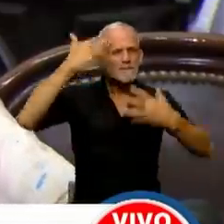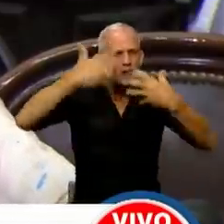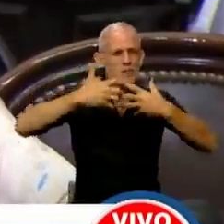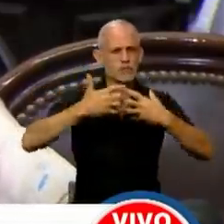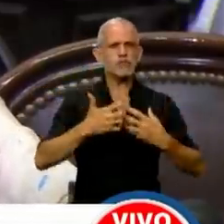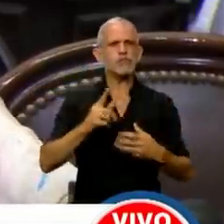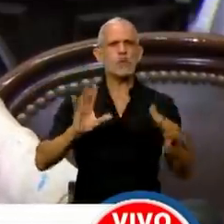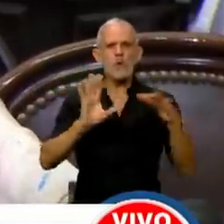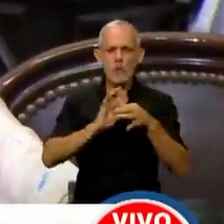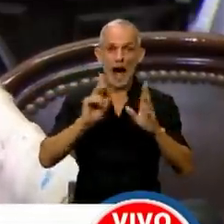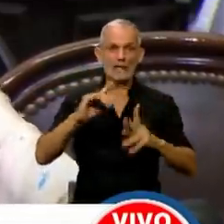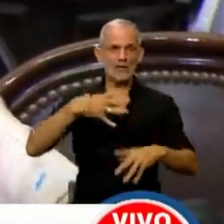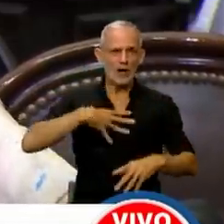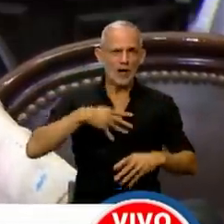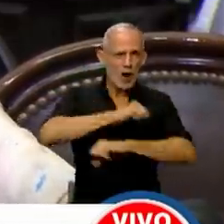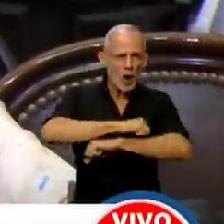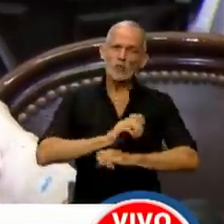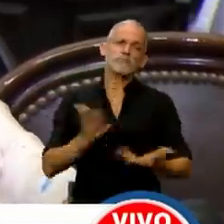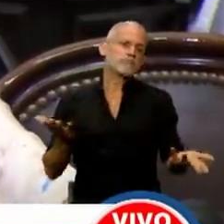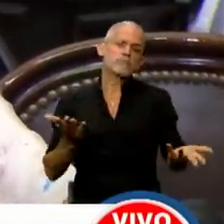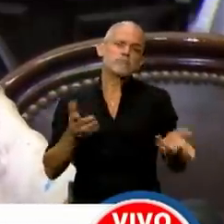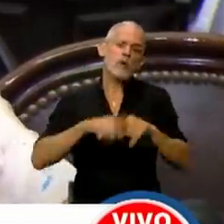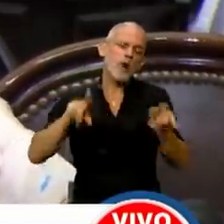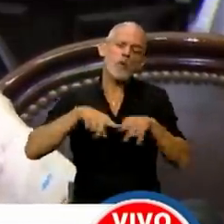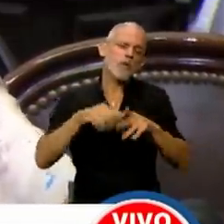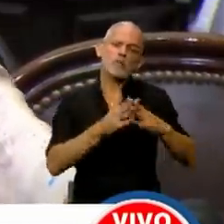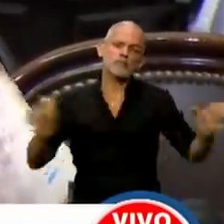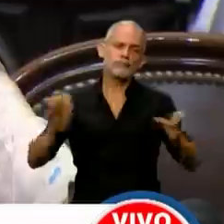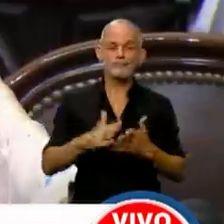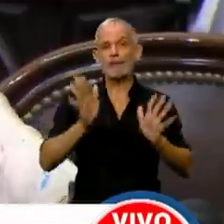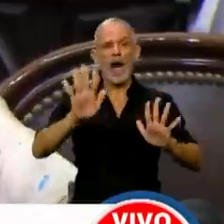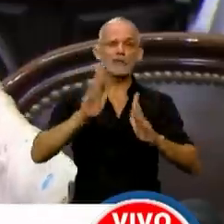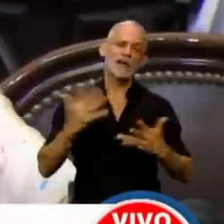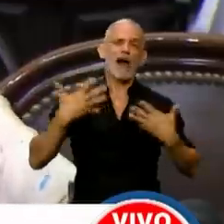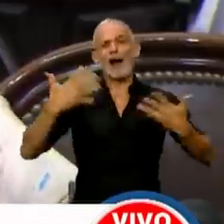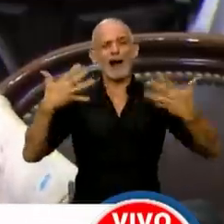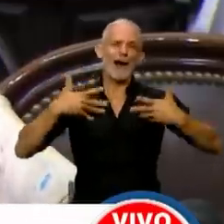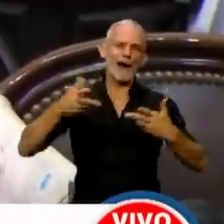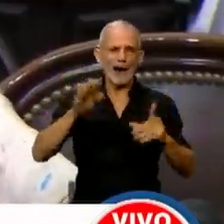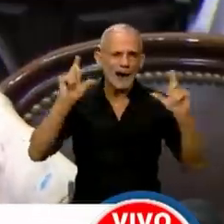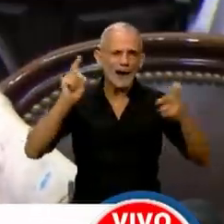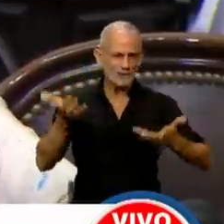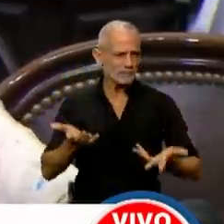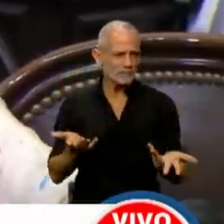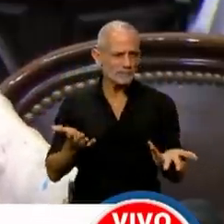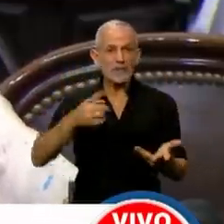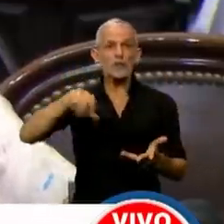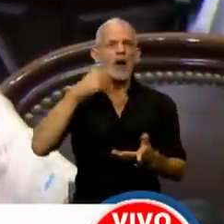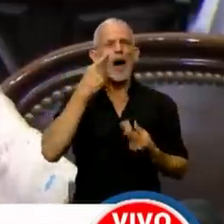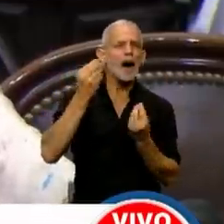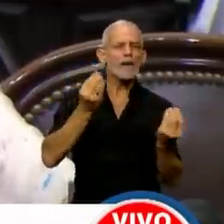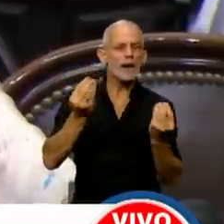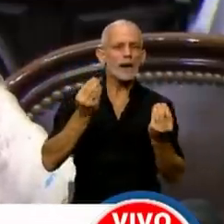razonamiento vinculado a estas conductas, vamos a seguir en alegre algarabía, tratando de